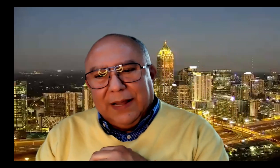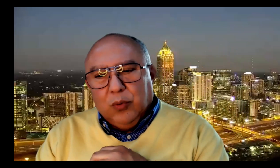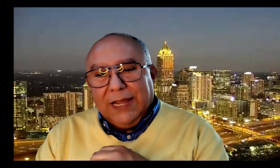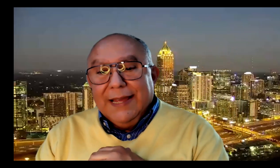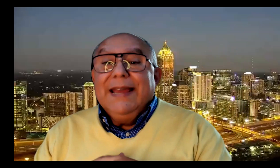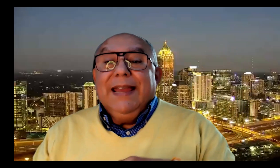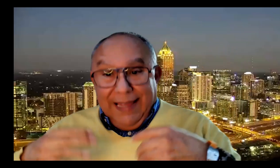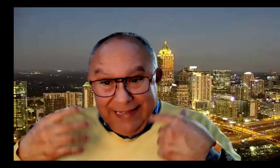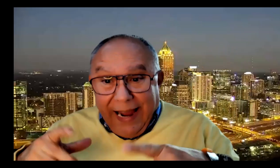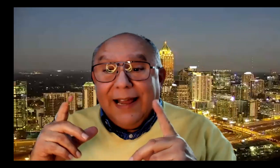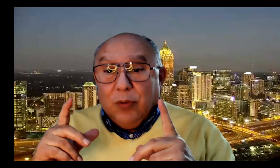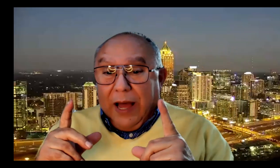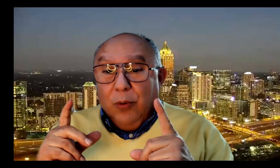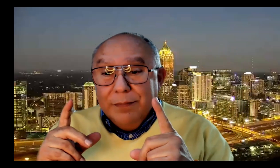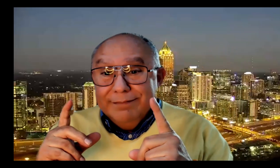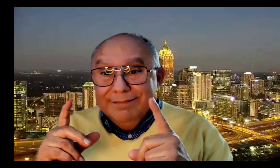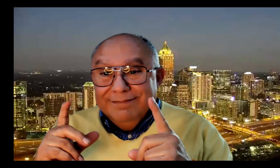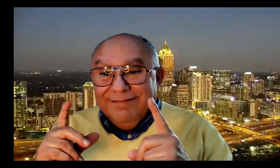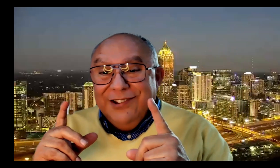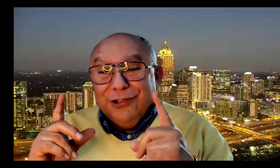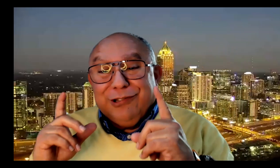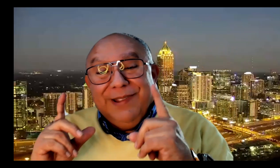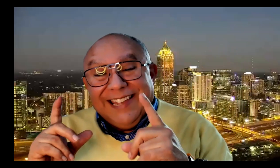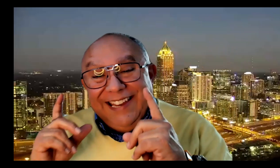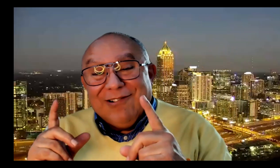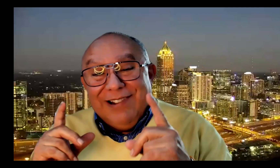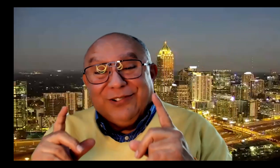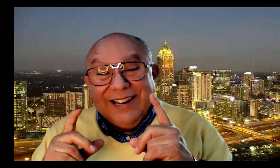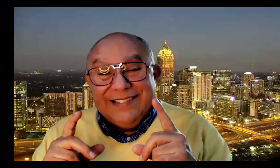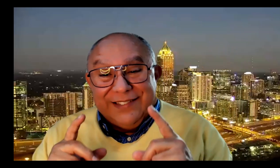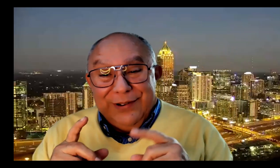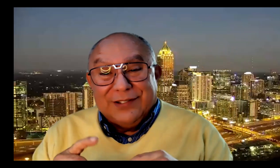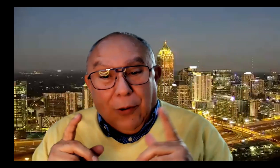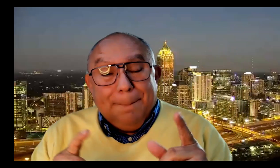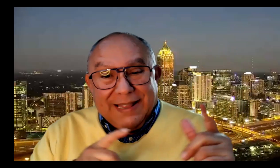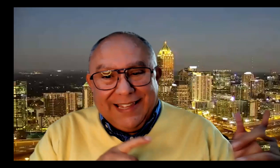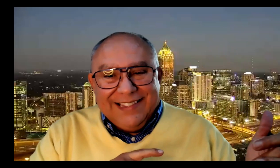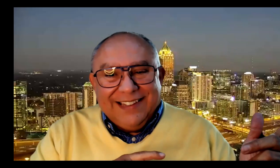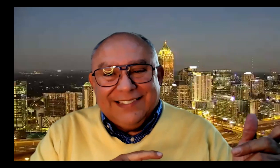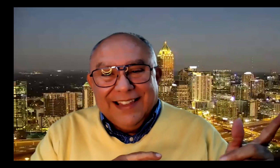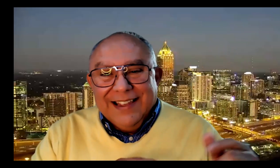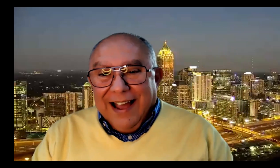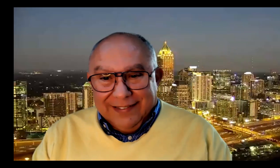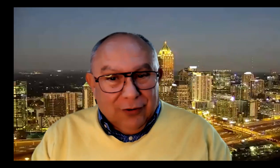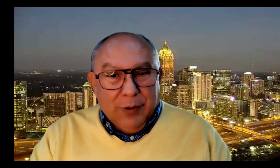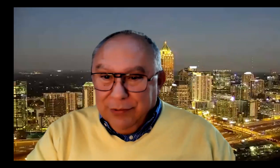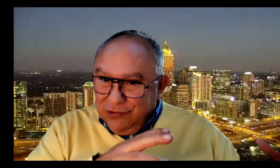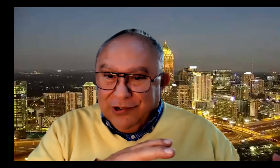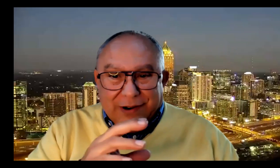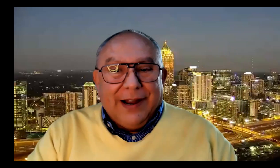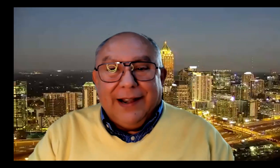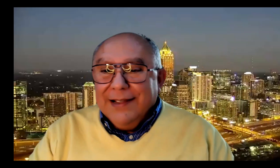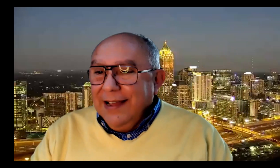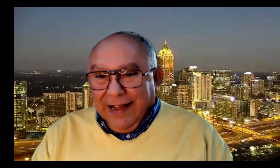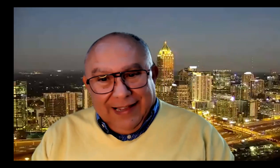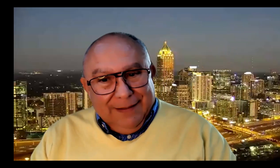Dios me gradué, y ya graduado, yo tuve que ir con las organizaciones competentes, así como hay un